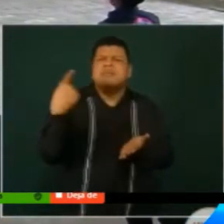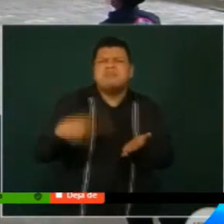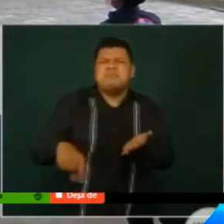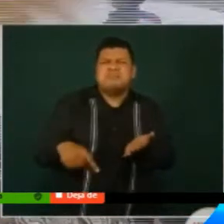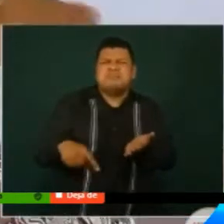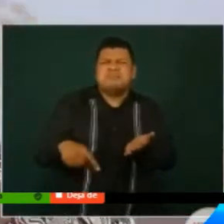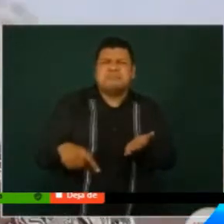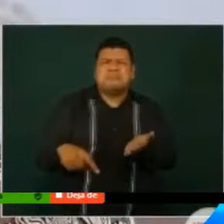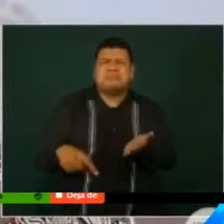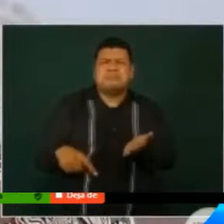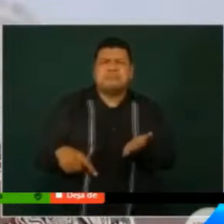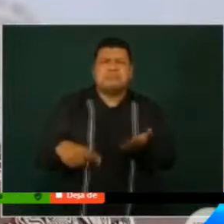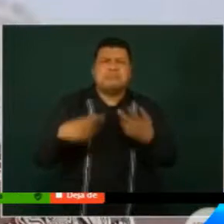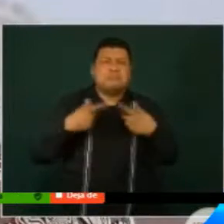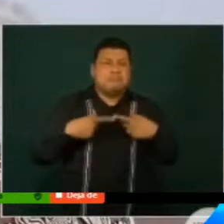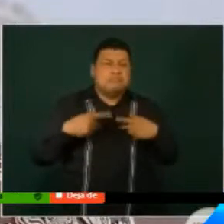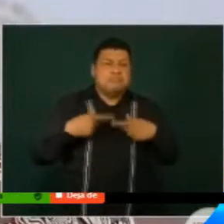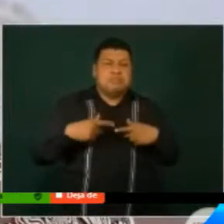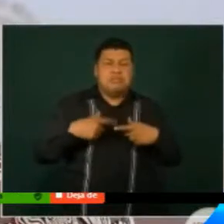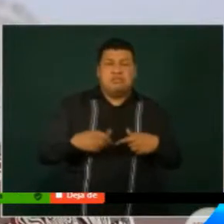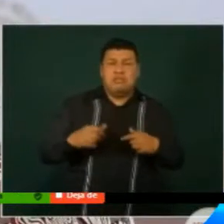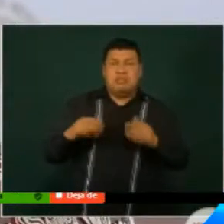que los consumidores,